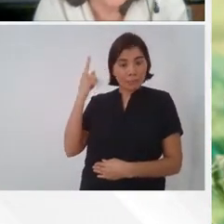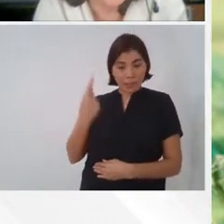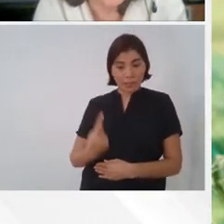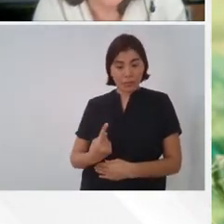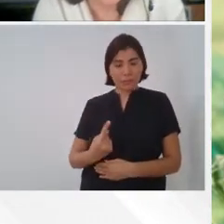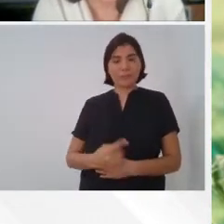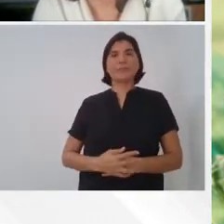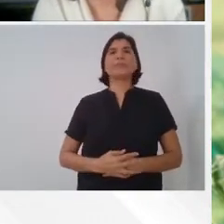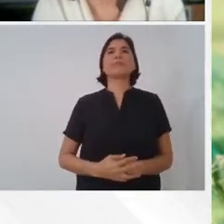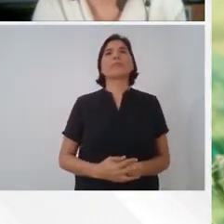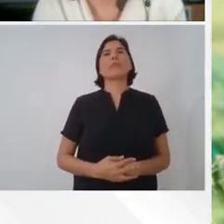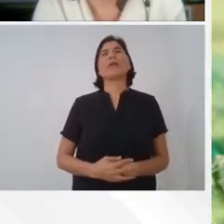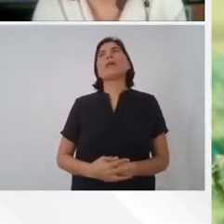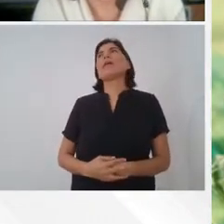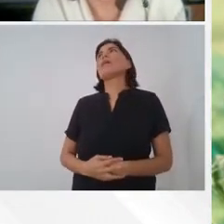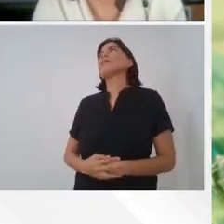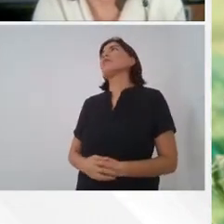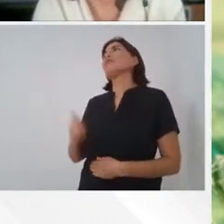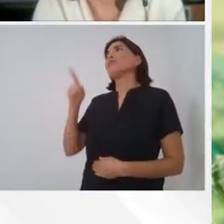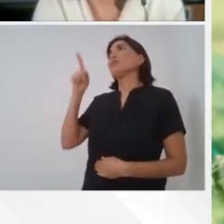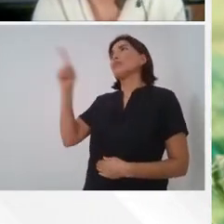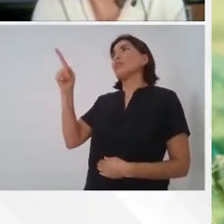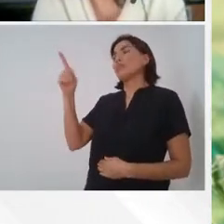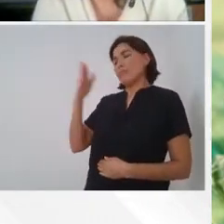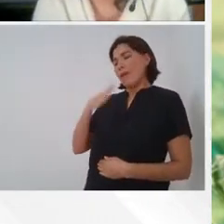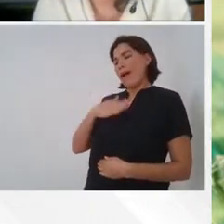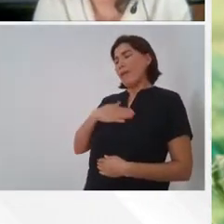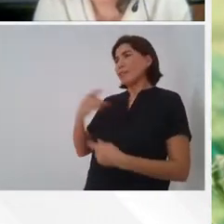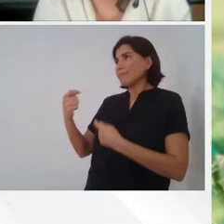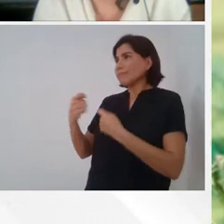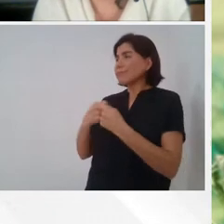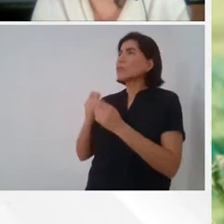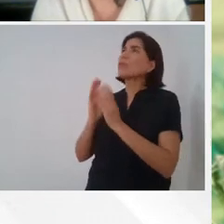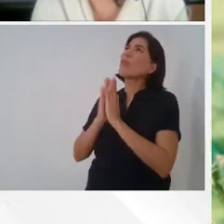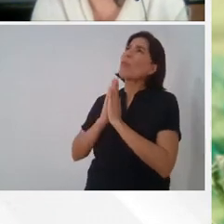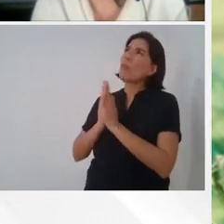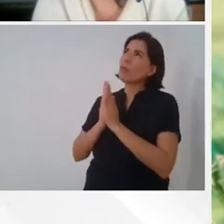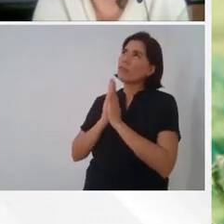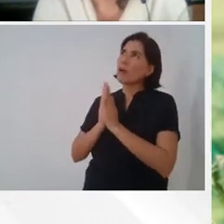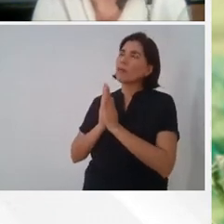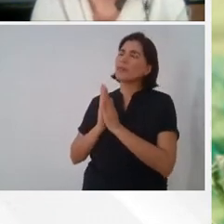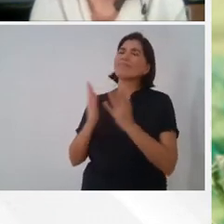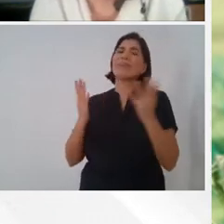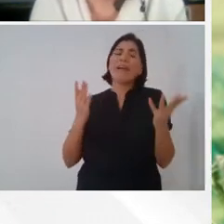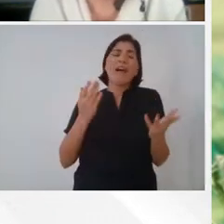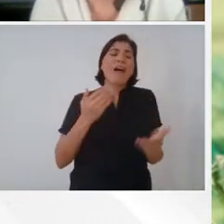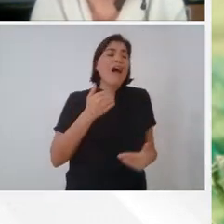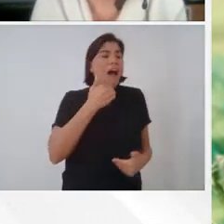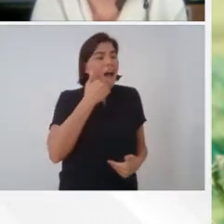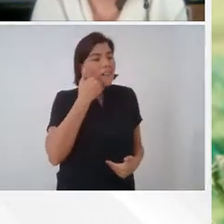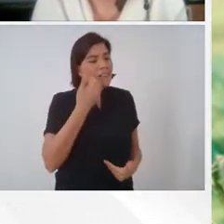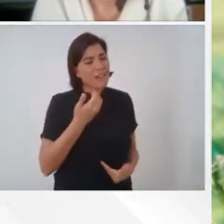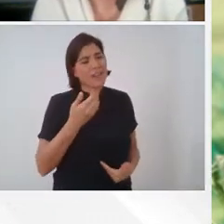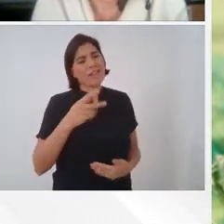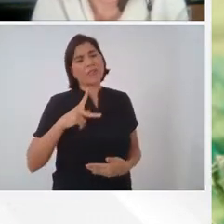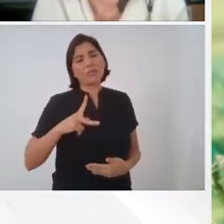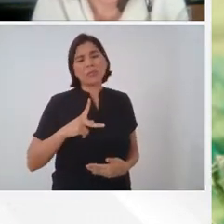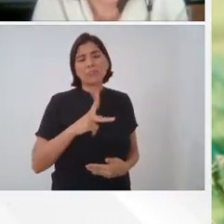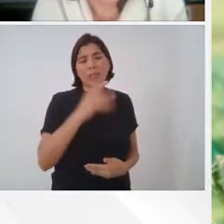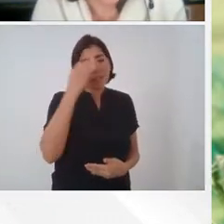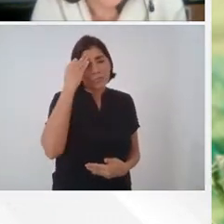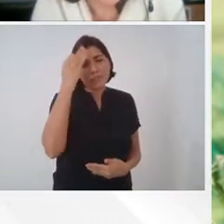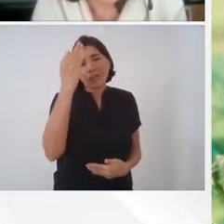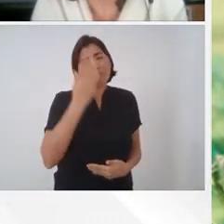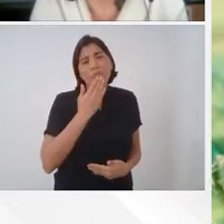Domestícame, por favor, dijo el zorro. Quisiera hacerlo, dijo el principito, pero no tengo mucho tiempo. Tengo que